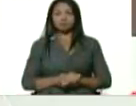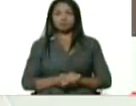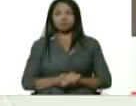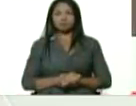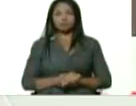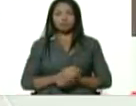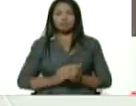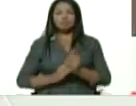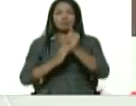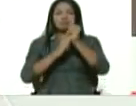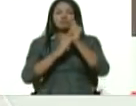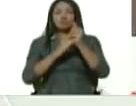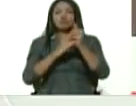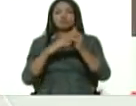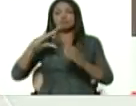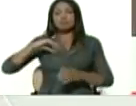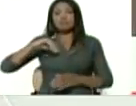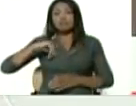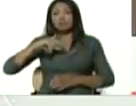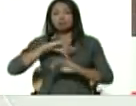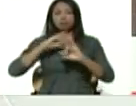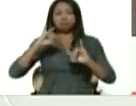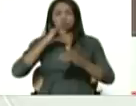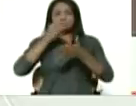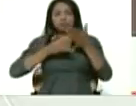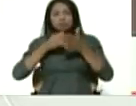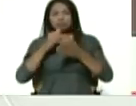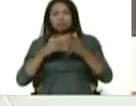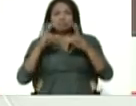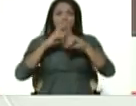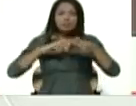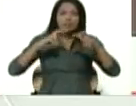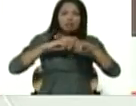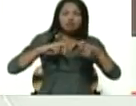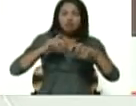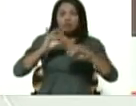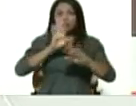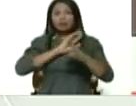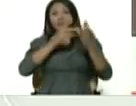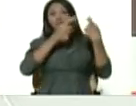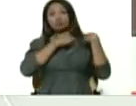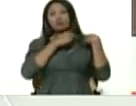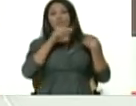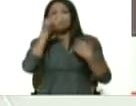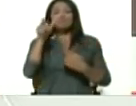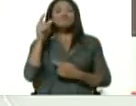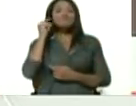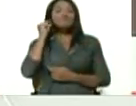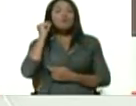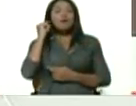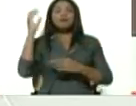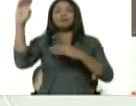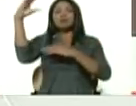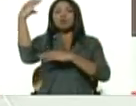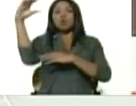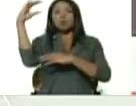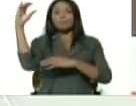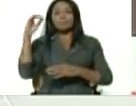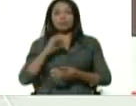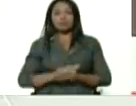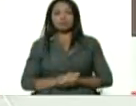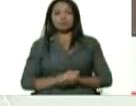director del SEBIN, que está a cargo de las investigaciones integrales sobre esta ciudadana que